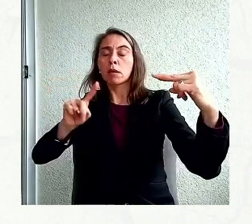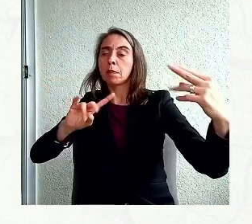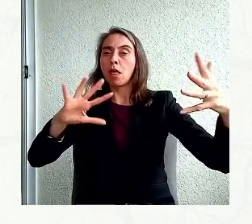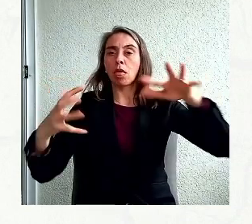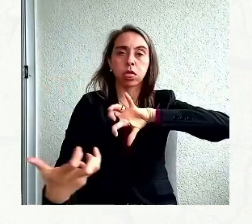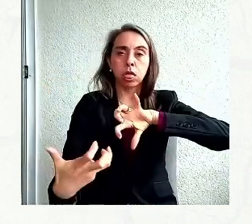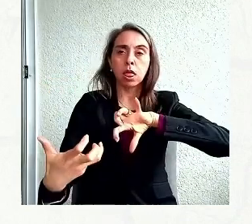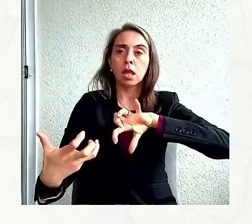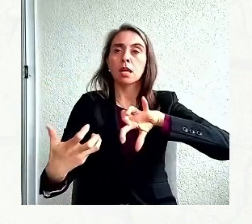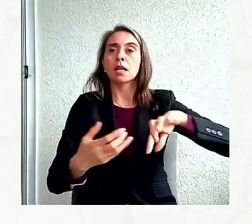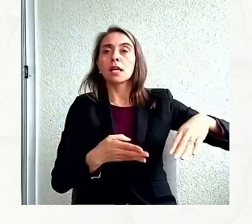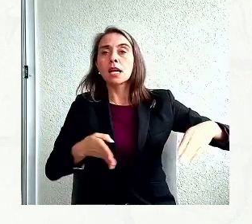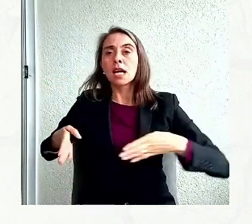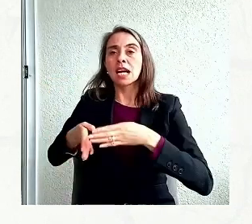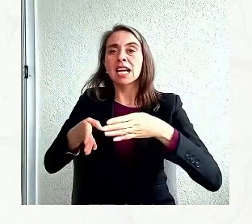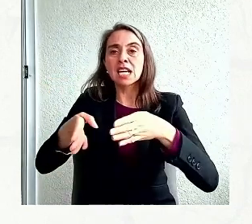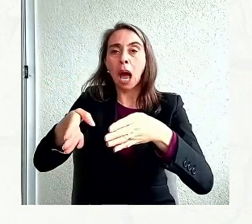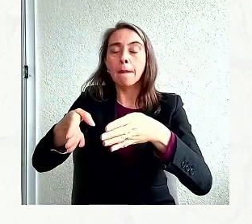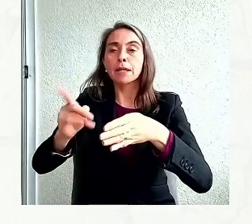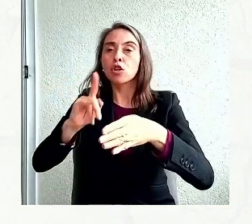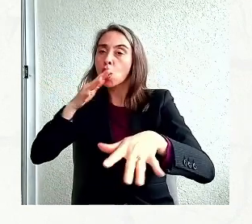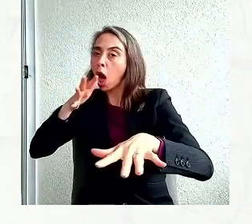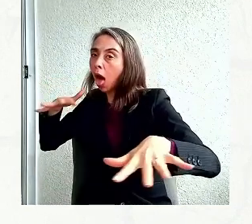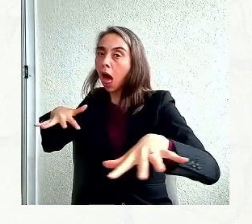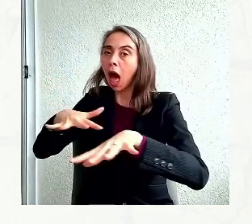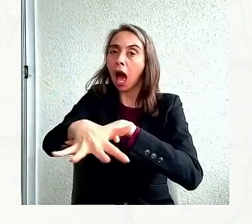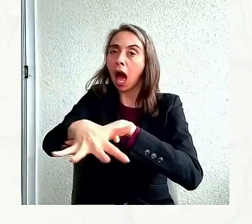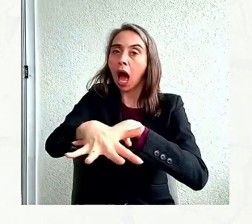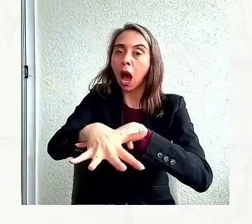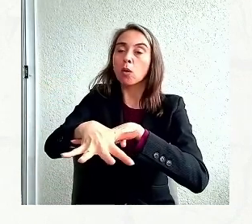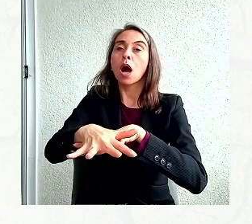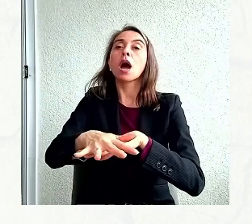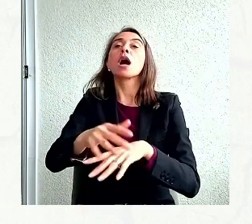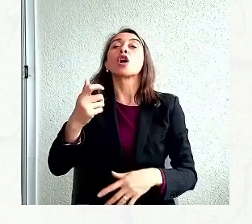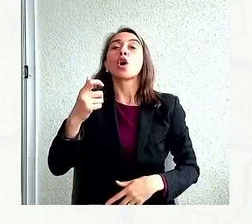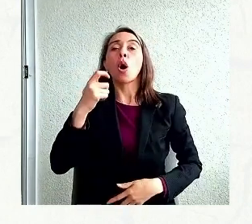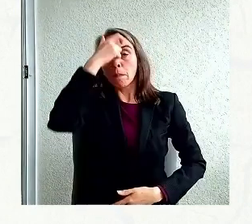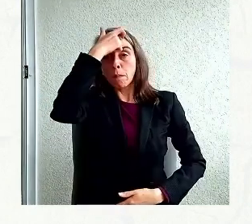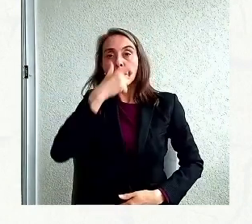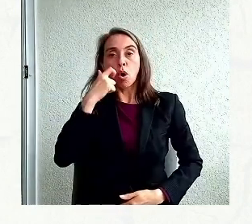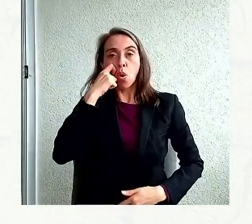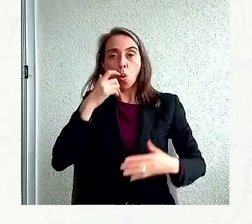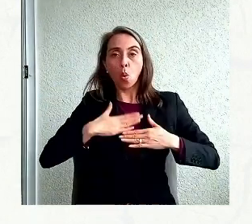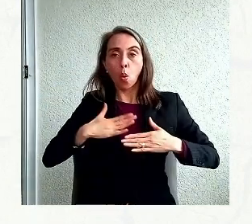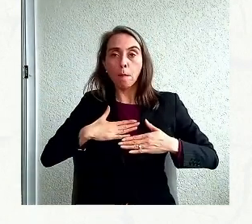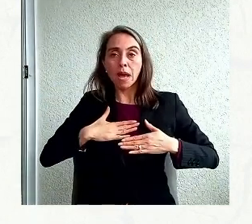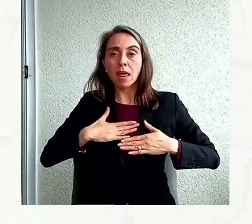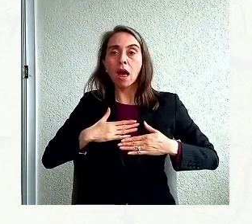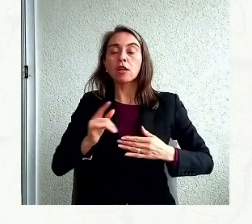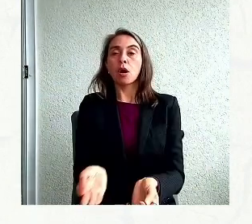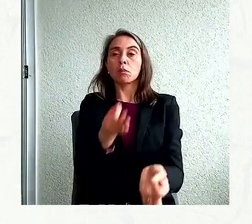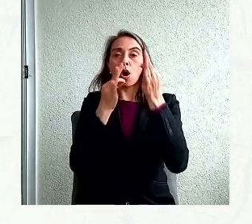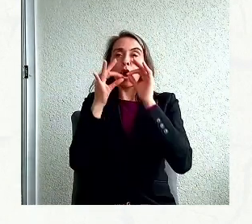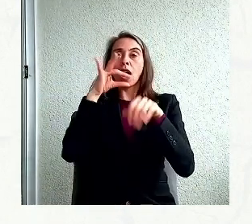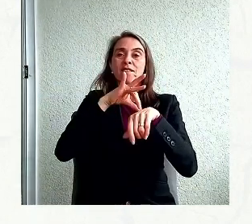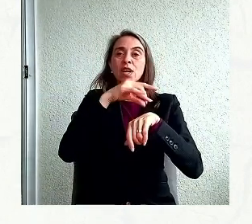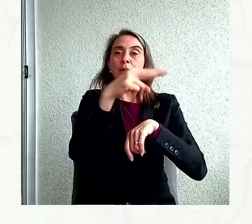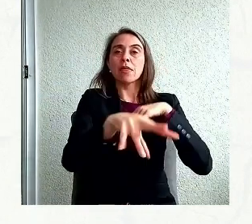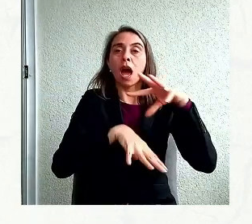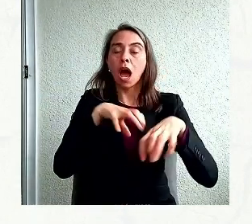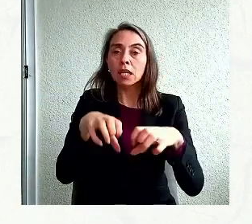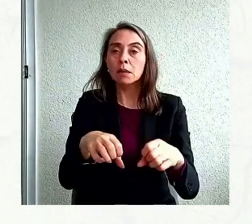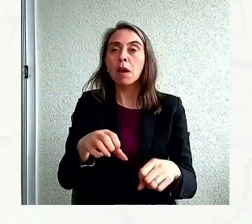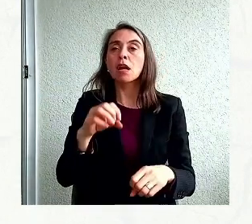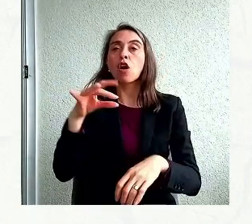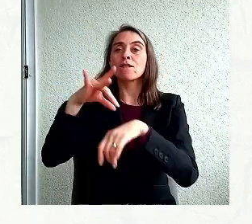las inundaciones, por ejemplo. La salud humana, enfermedades zoonóticas, malaria, otros, donde hay temas de